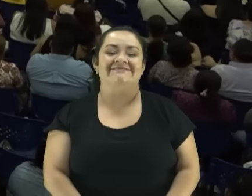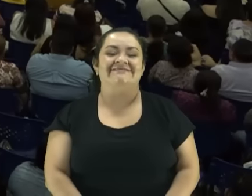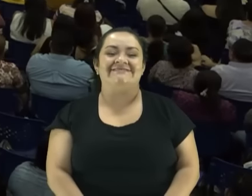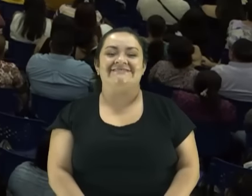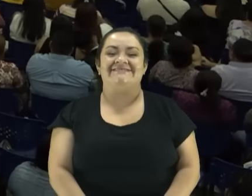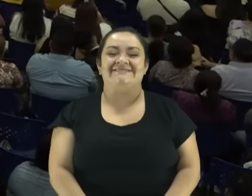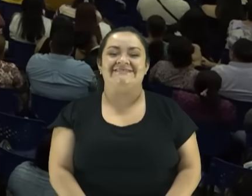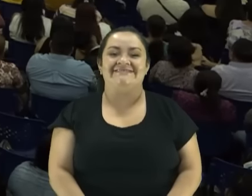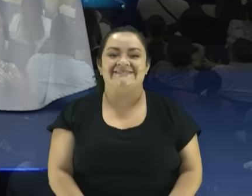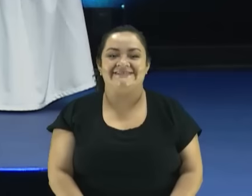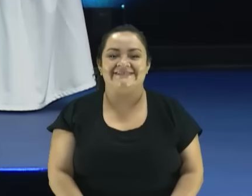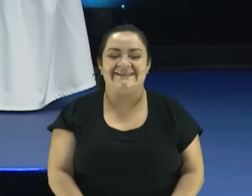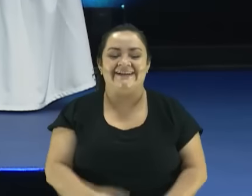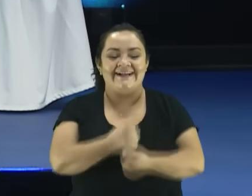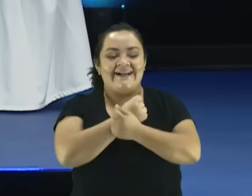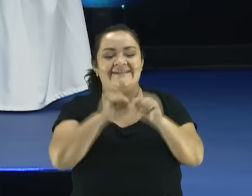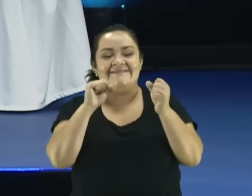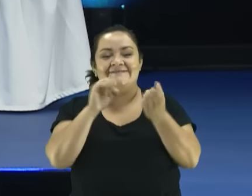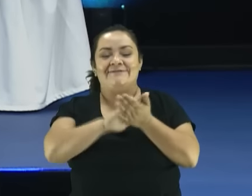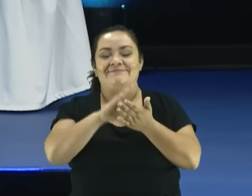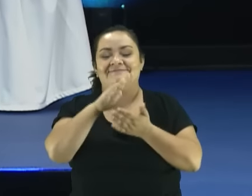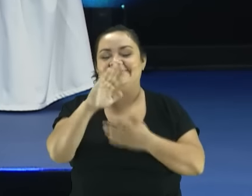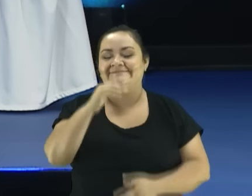demoníaco de glit